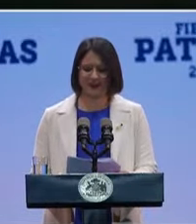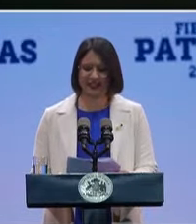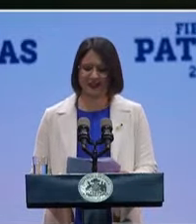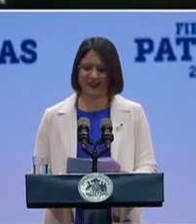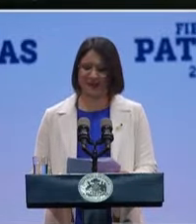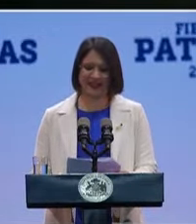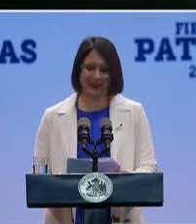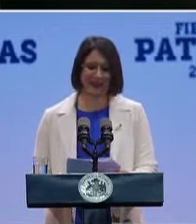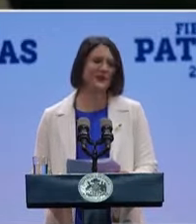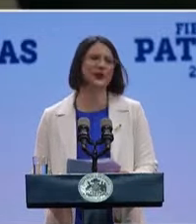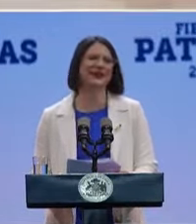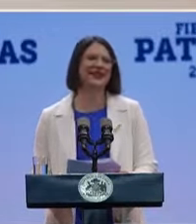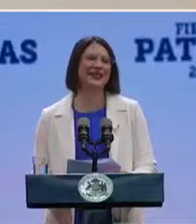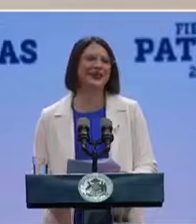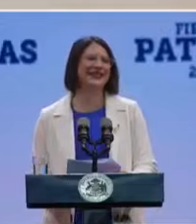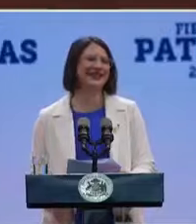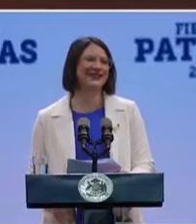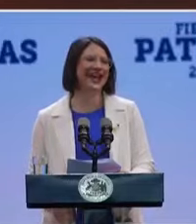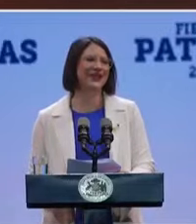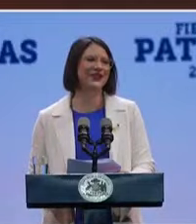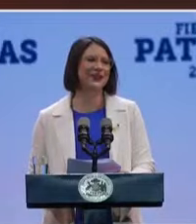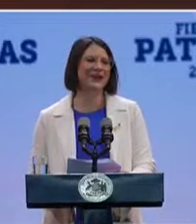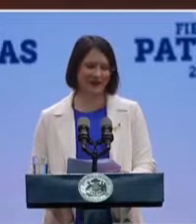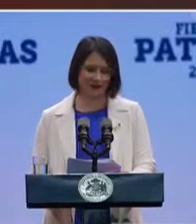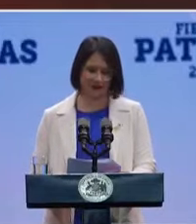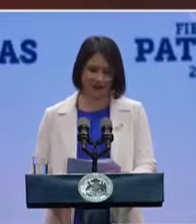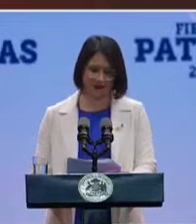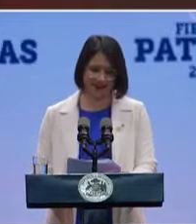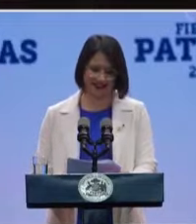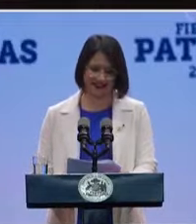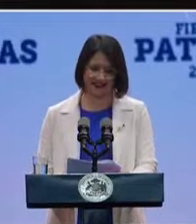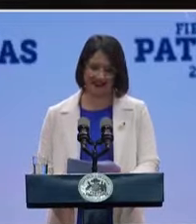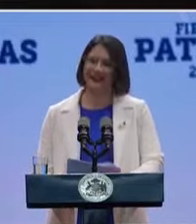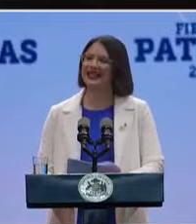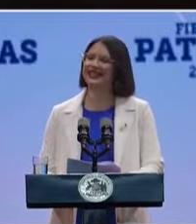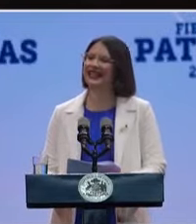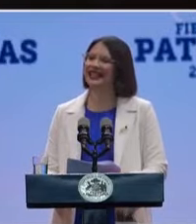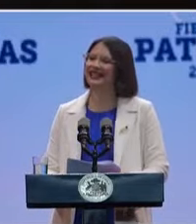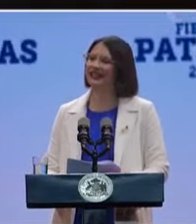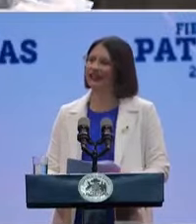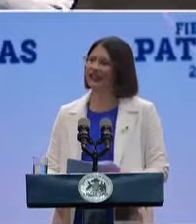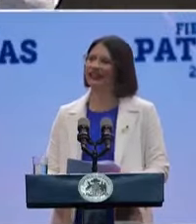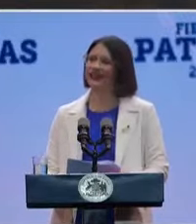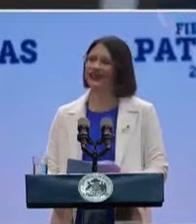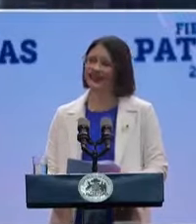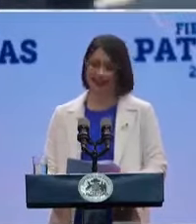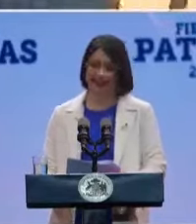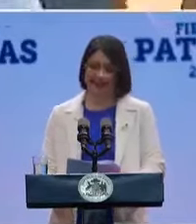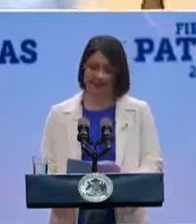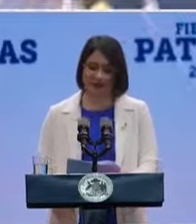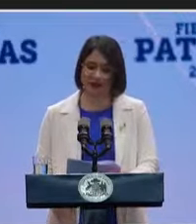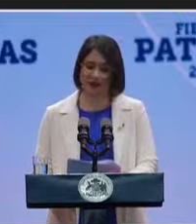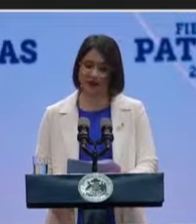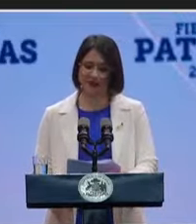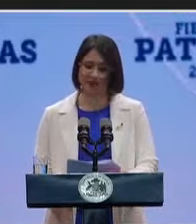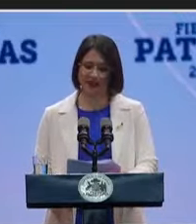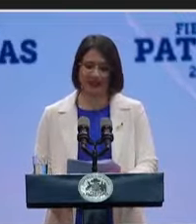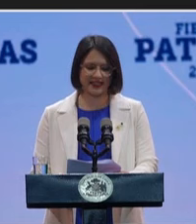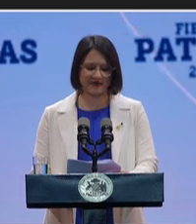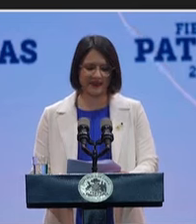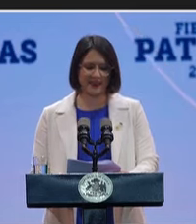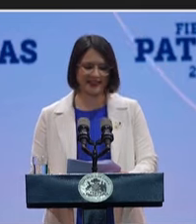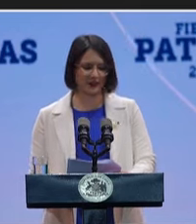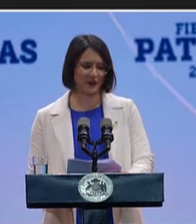de la adulta mayor asegura que en esas fechas ella estaba en Brasil. Se encontraba en Brasil, en Florianópolis, desde